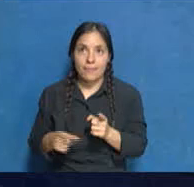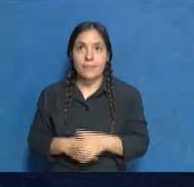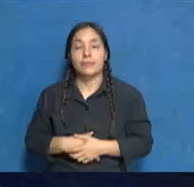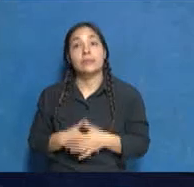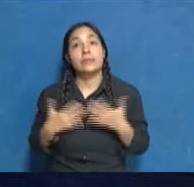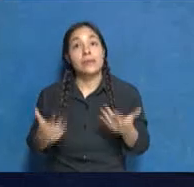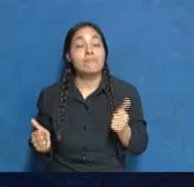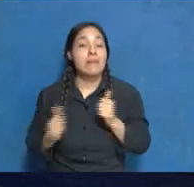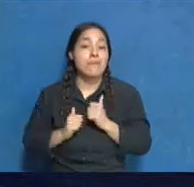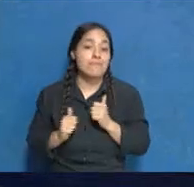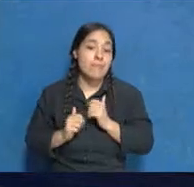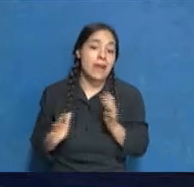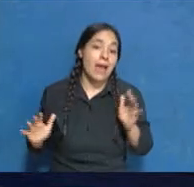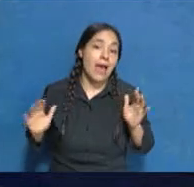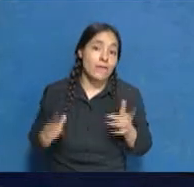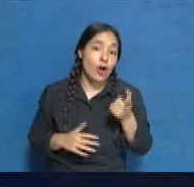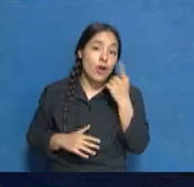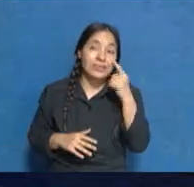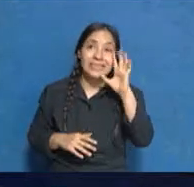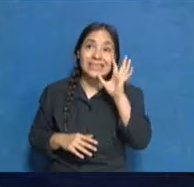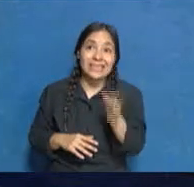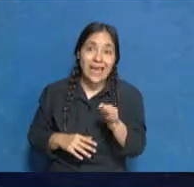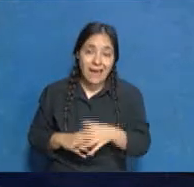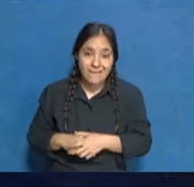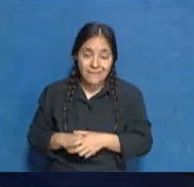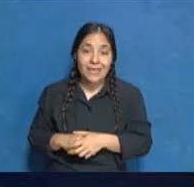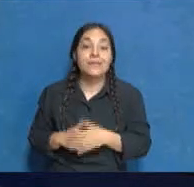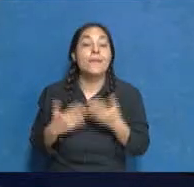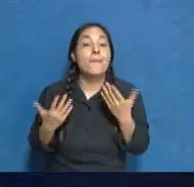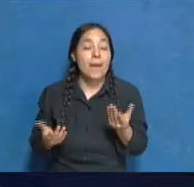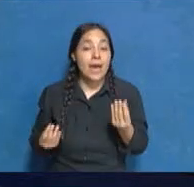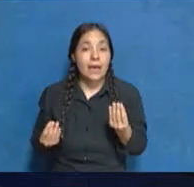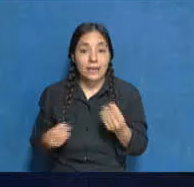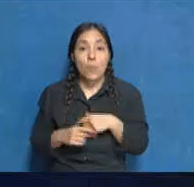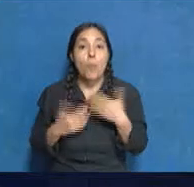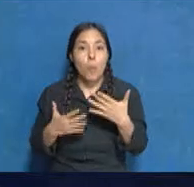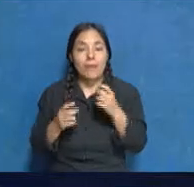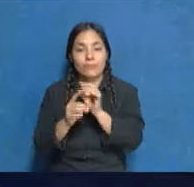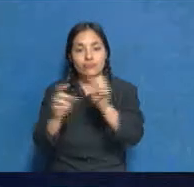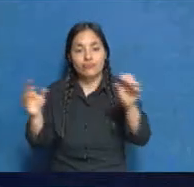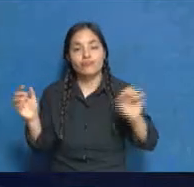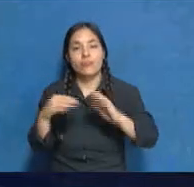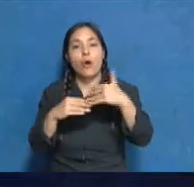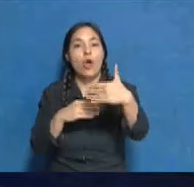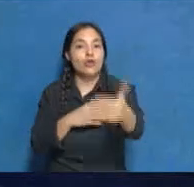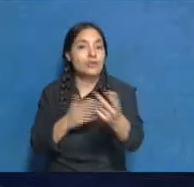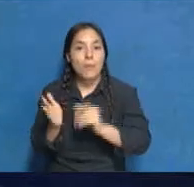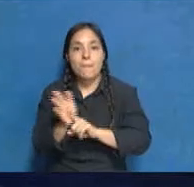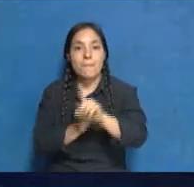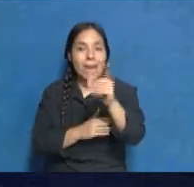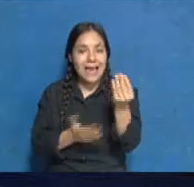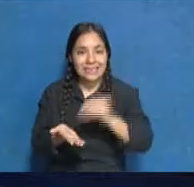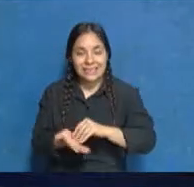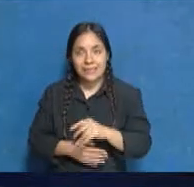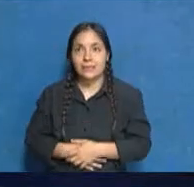Bueno, prepararse, conocer este dato que indica que pueden seguir aumentando los casos en las próximas semanas. Seguro que es